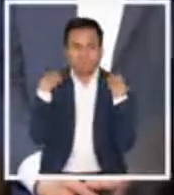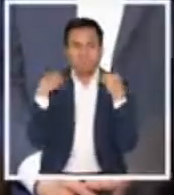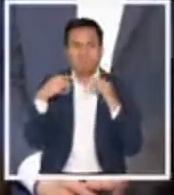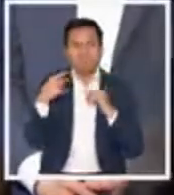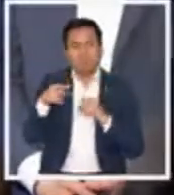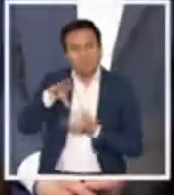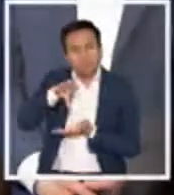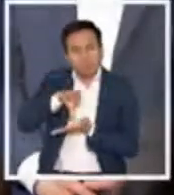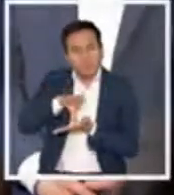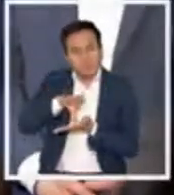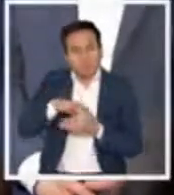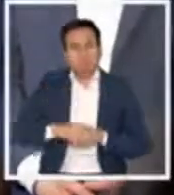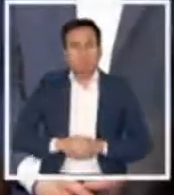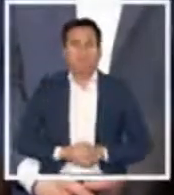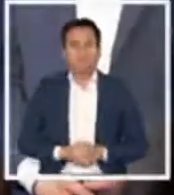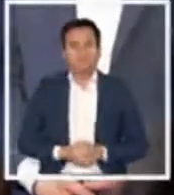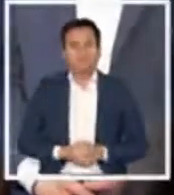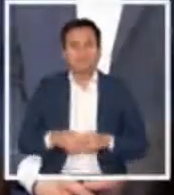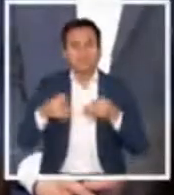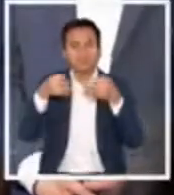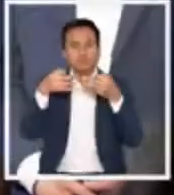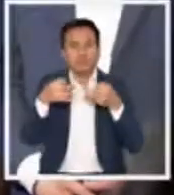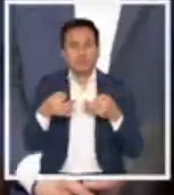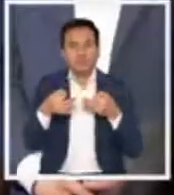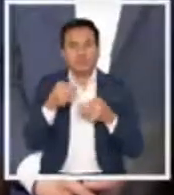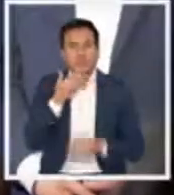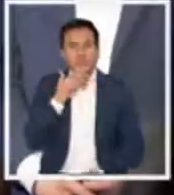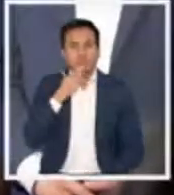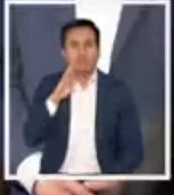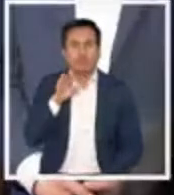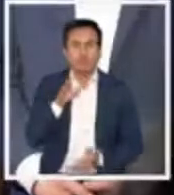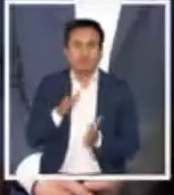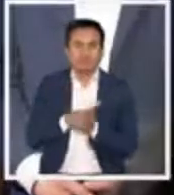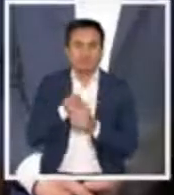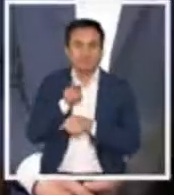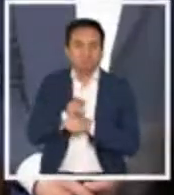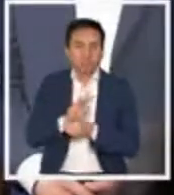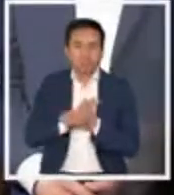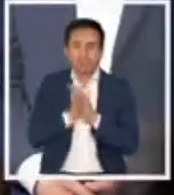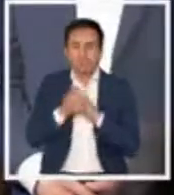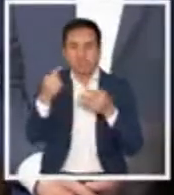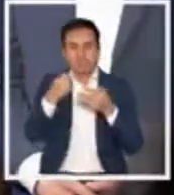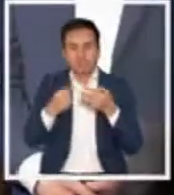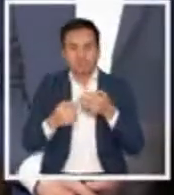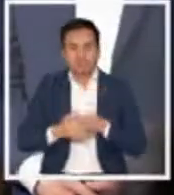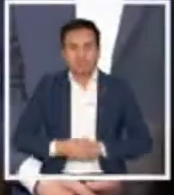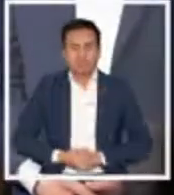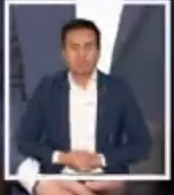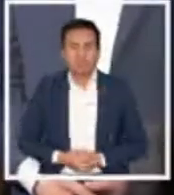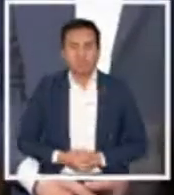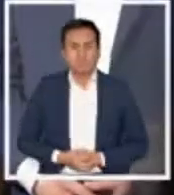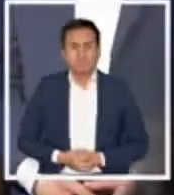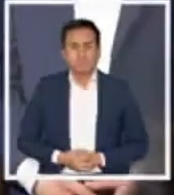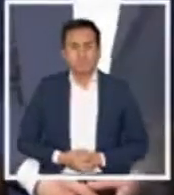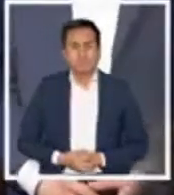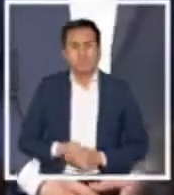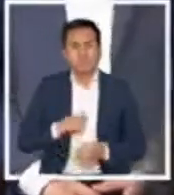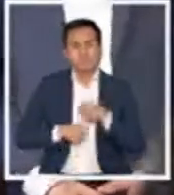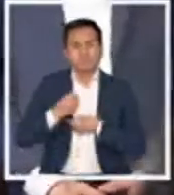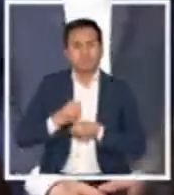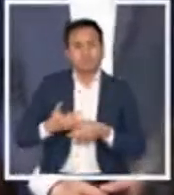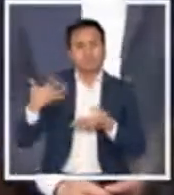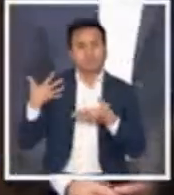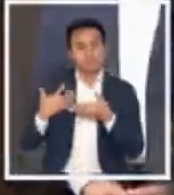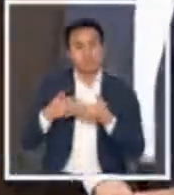en tu país es seguramente el mejor testimonio de todo esto. Desde hace algunos